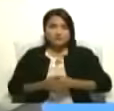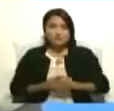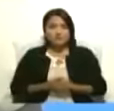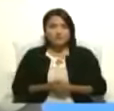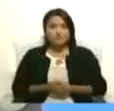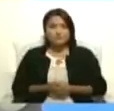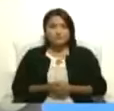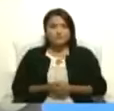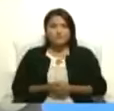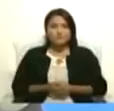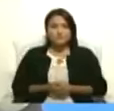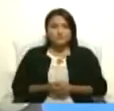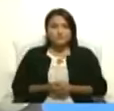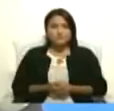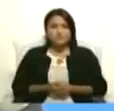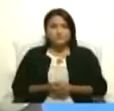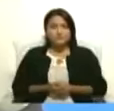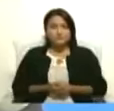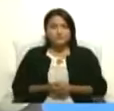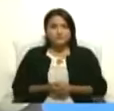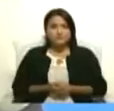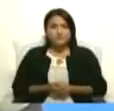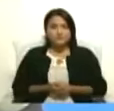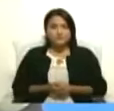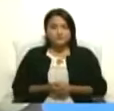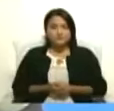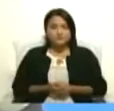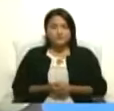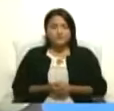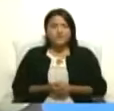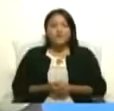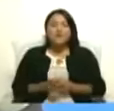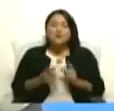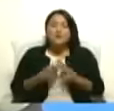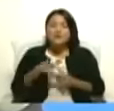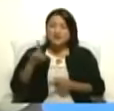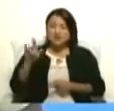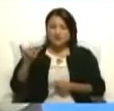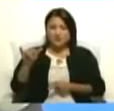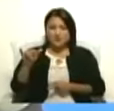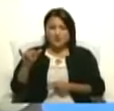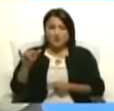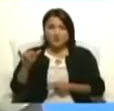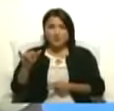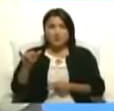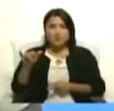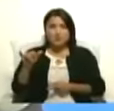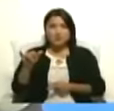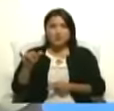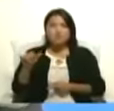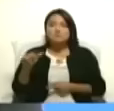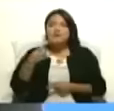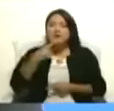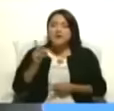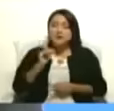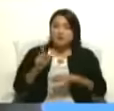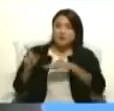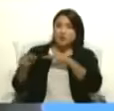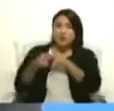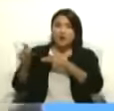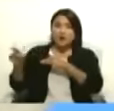Esa es la última matriz esa matriz del carácter No vinculante del